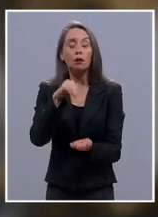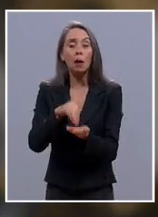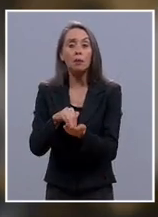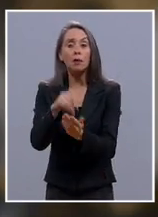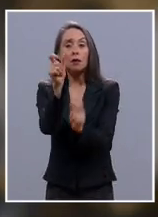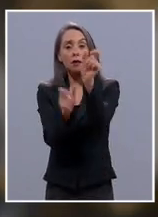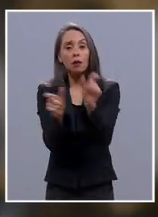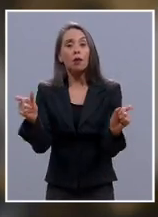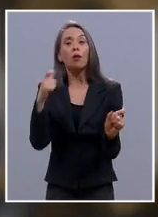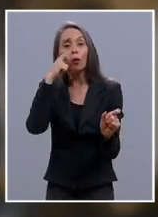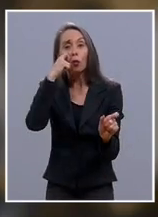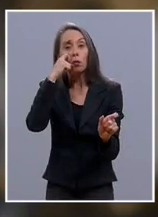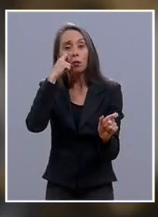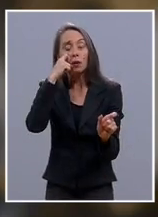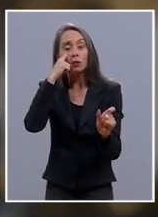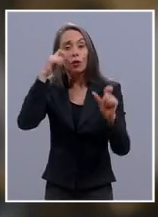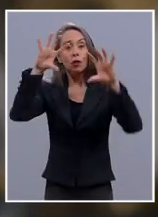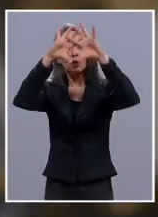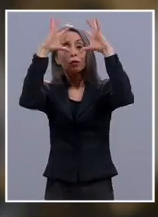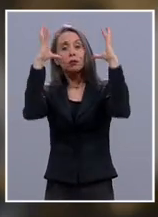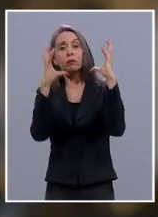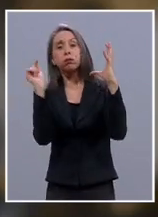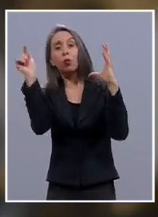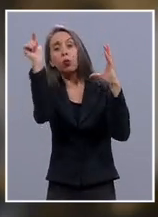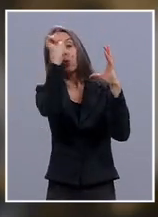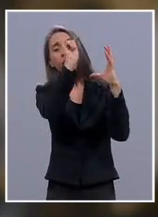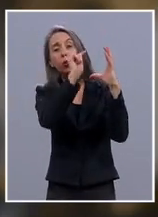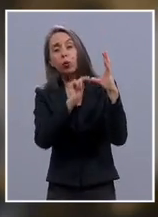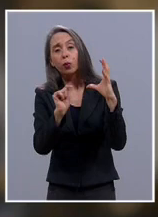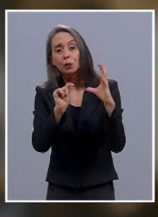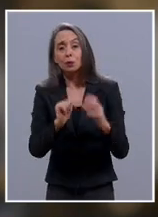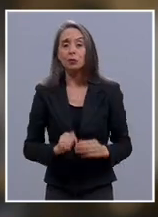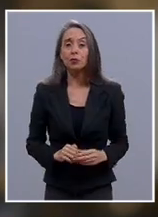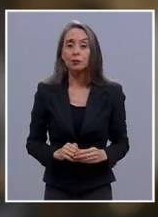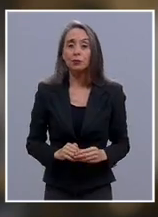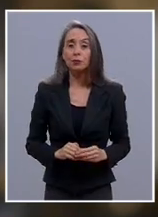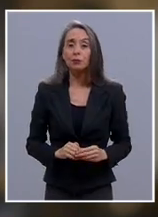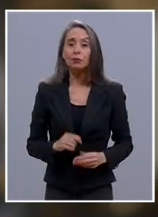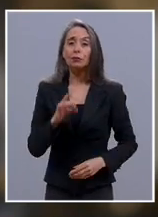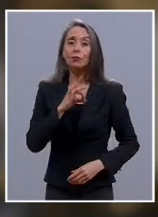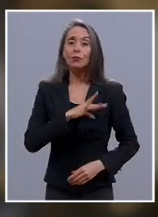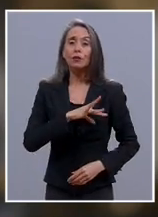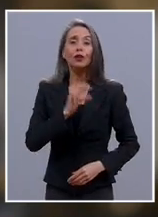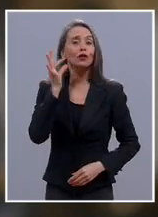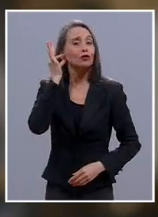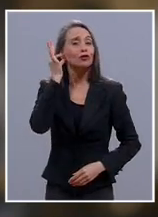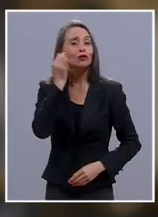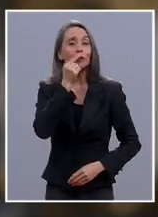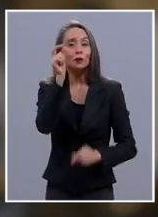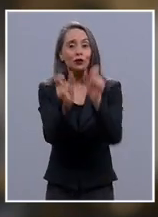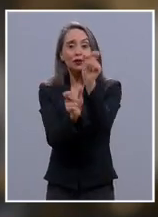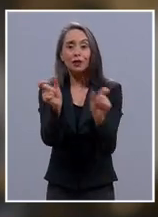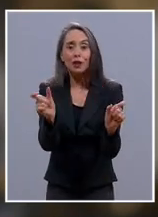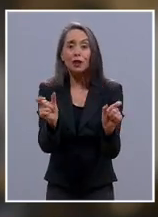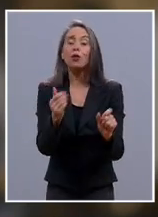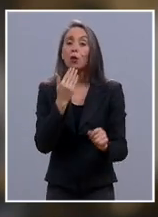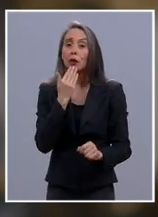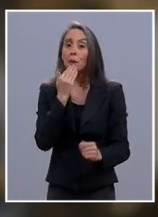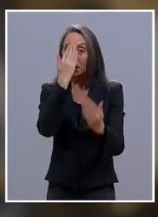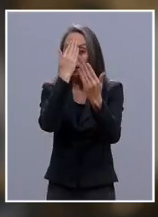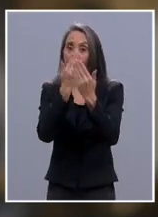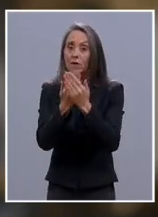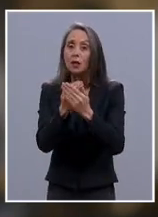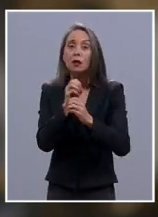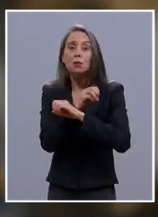seres humanos a lo largo y ancho del mundo entero chilenas y chilenos también estamos enfrentando